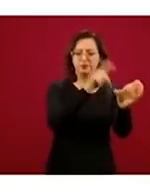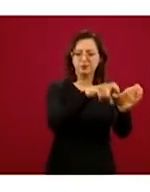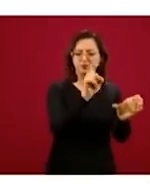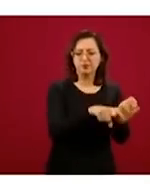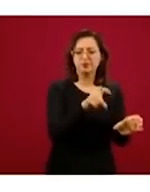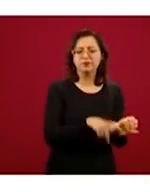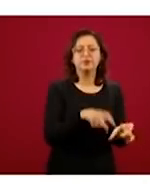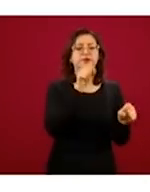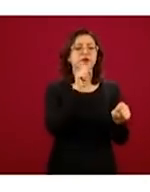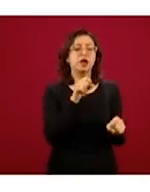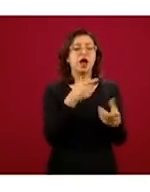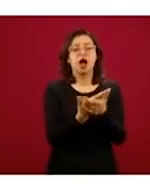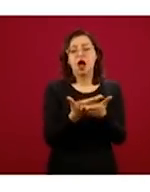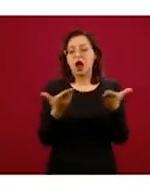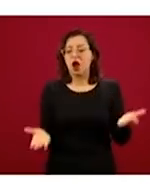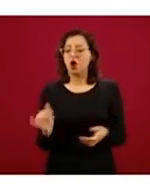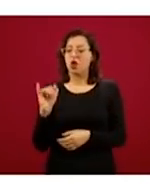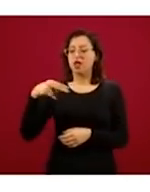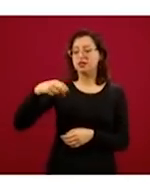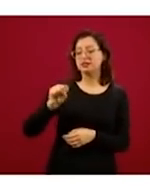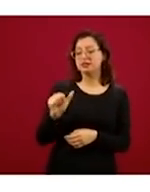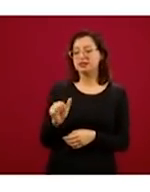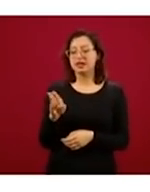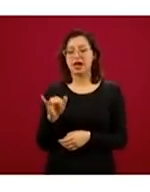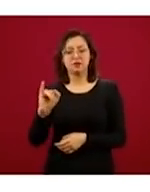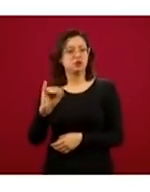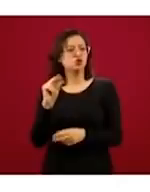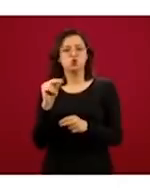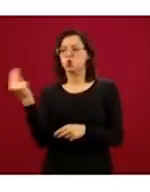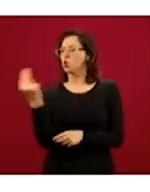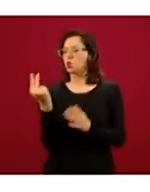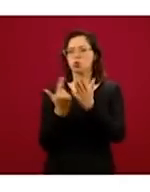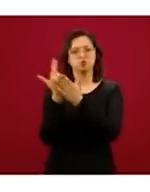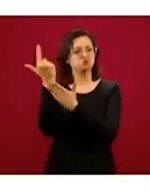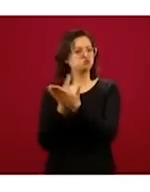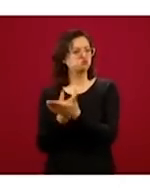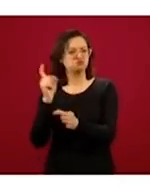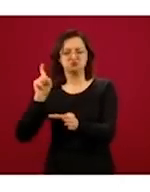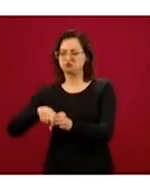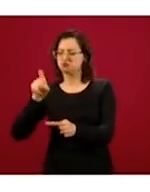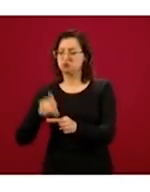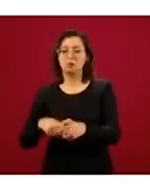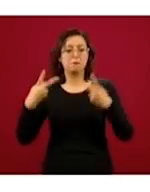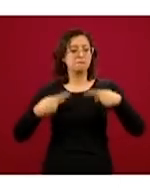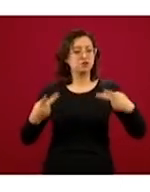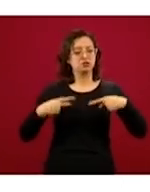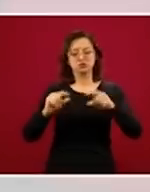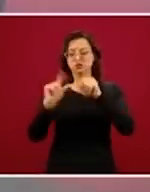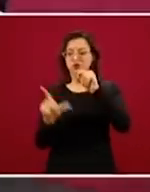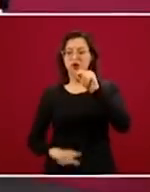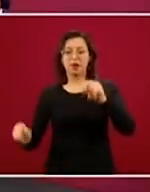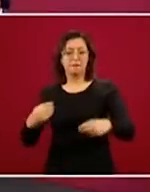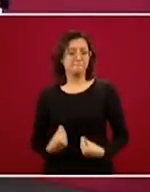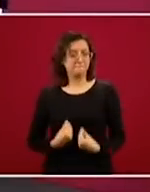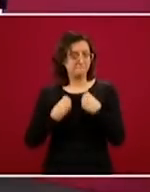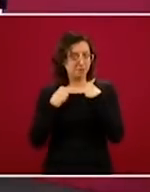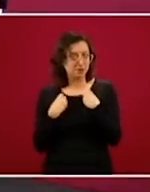sistema de salud para el bienestar no se requiere afiliar porque todas las personas que viven en méxico son derechohabientes